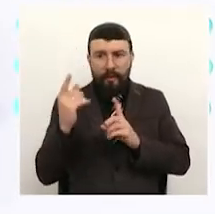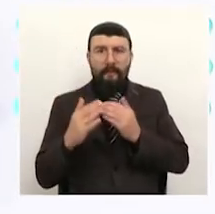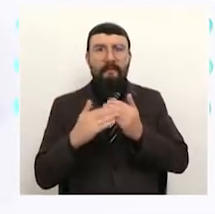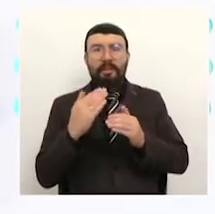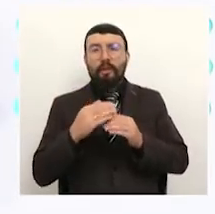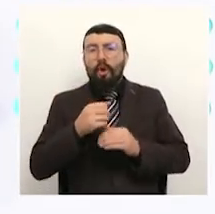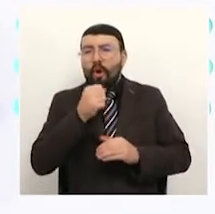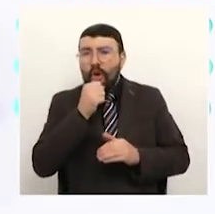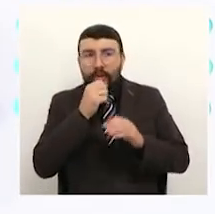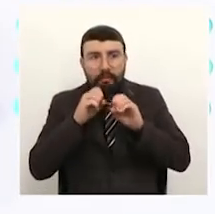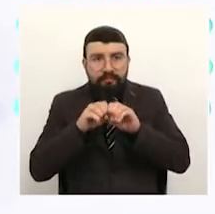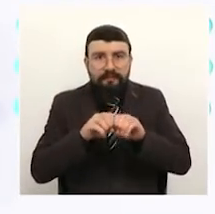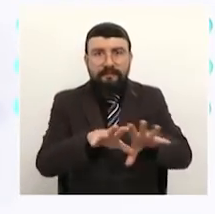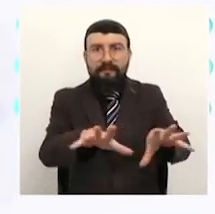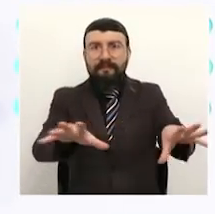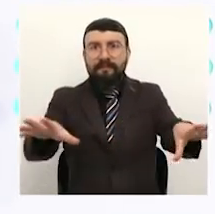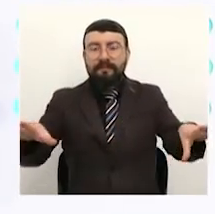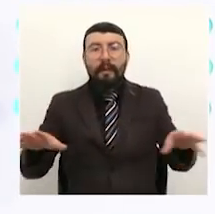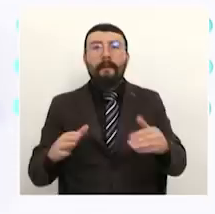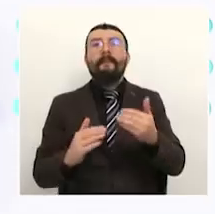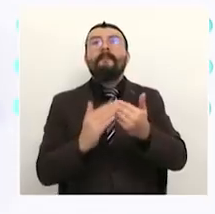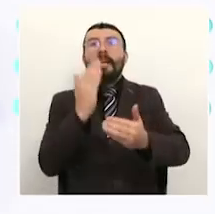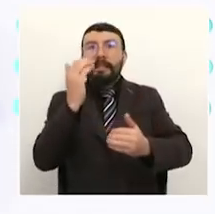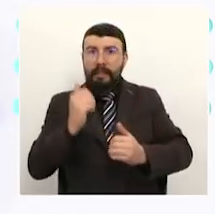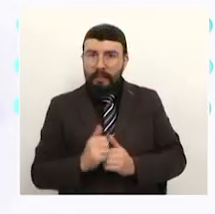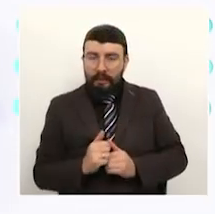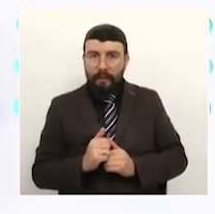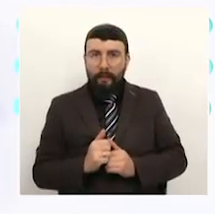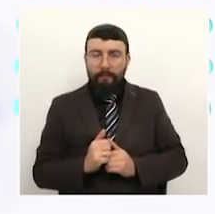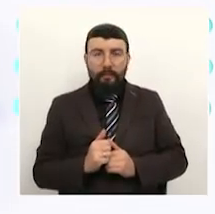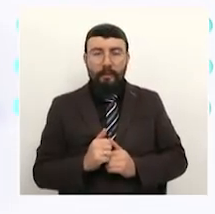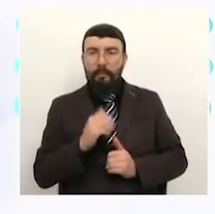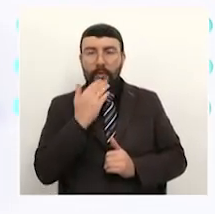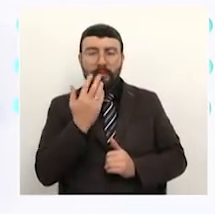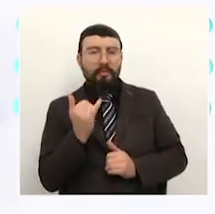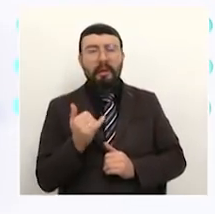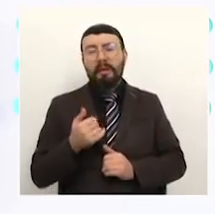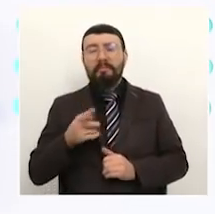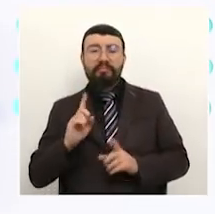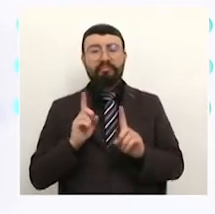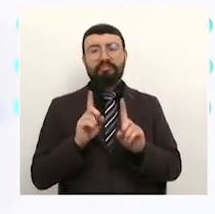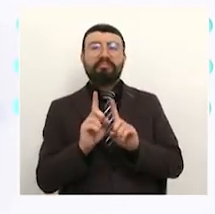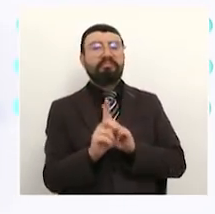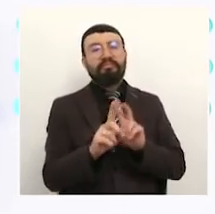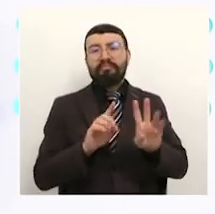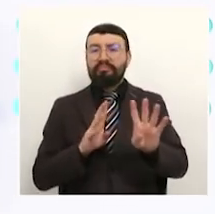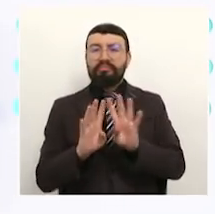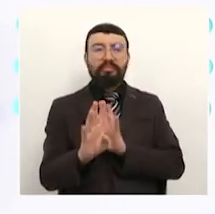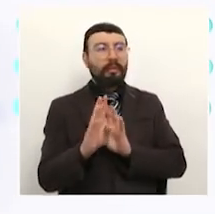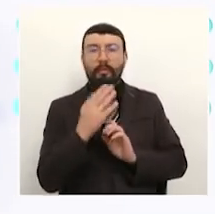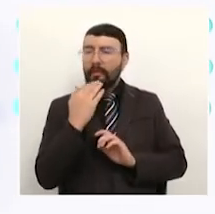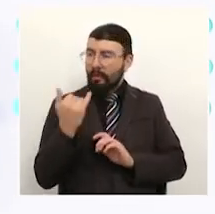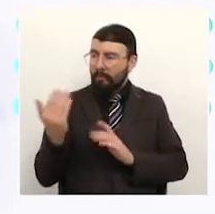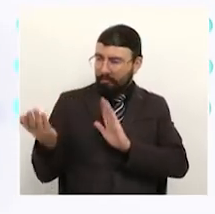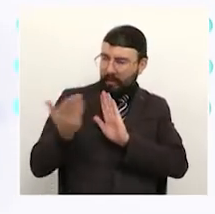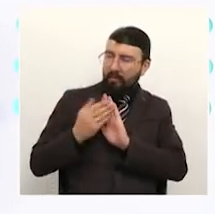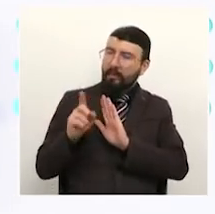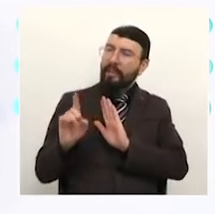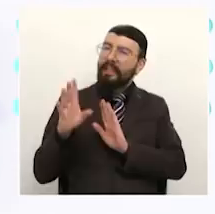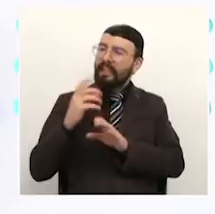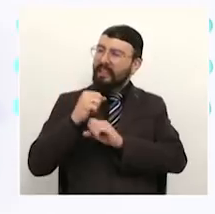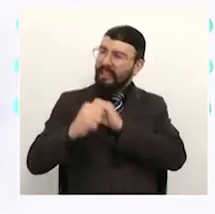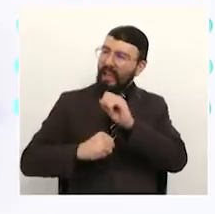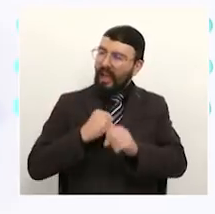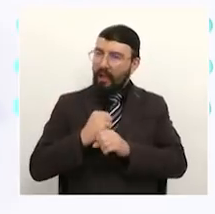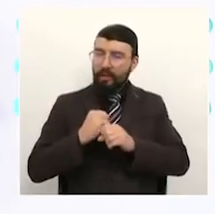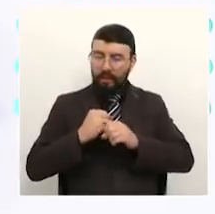y fuera de eso es impresionante la cantidad de pacientes que tú por azares del destino a los 10 o 15 años les haces una placa de tórax y